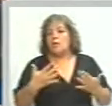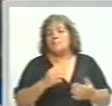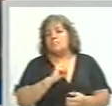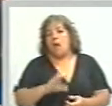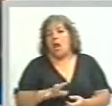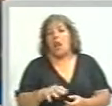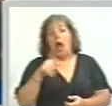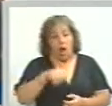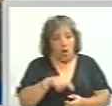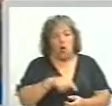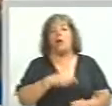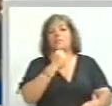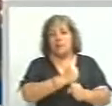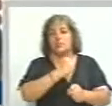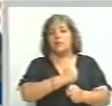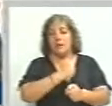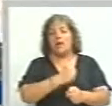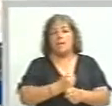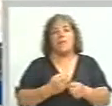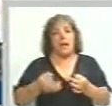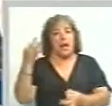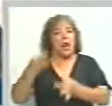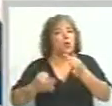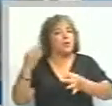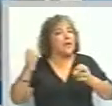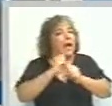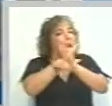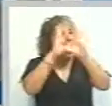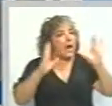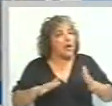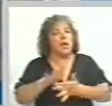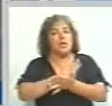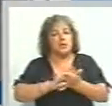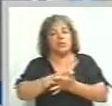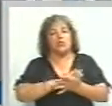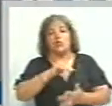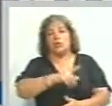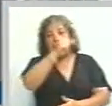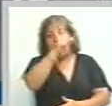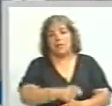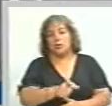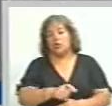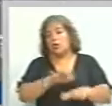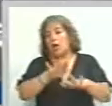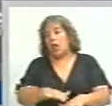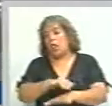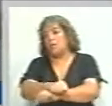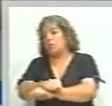bueno, ahora vamos a trabajar para que la justicia esclarezca el hecho y, bueno, que esta persona quede a disposición de la justicia